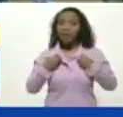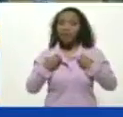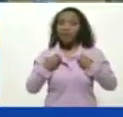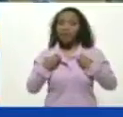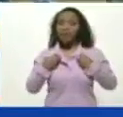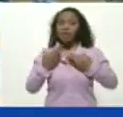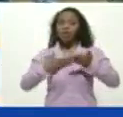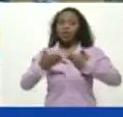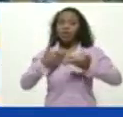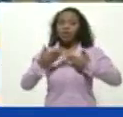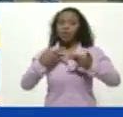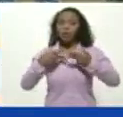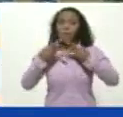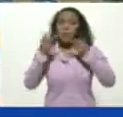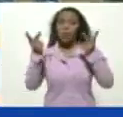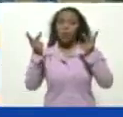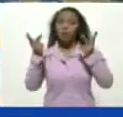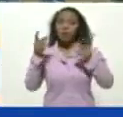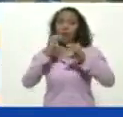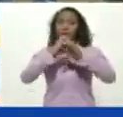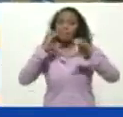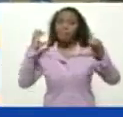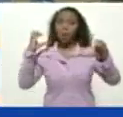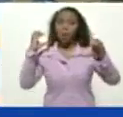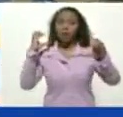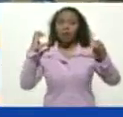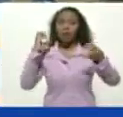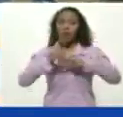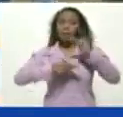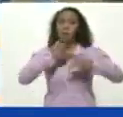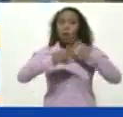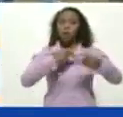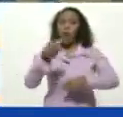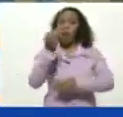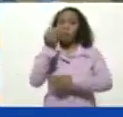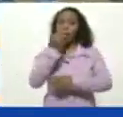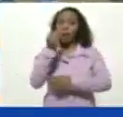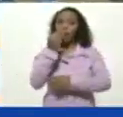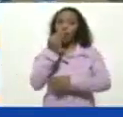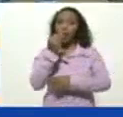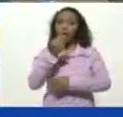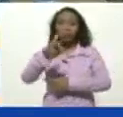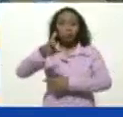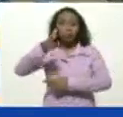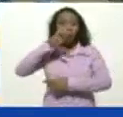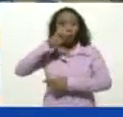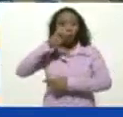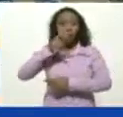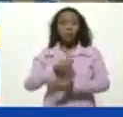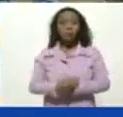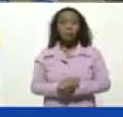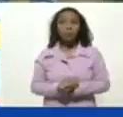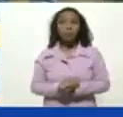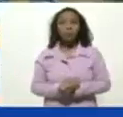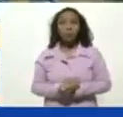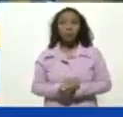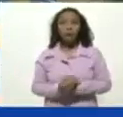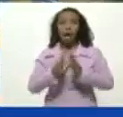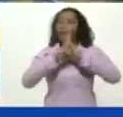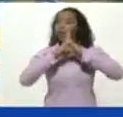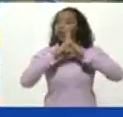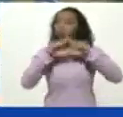los servicios públicos, del transporte, de la producción de alimentos, de la seguridad, en todos